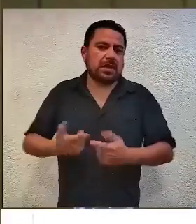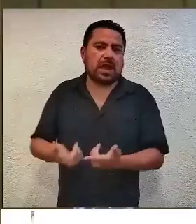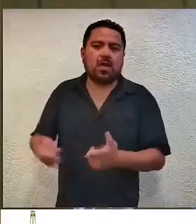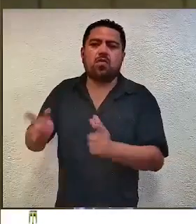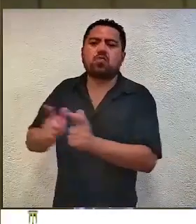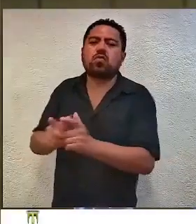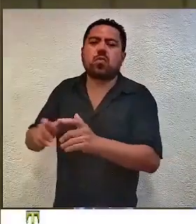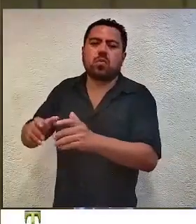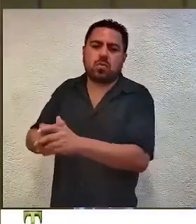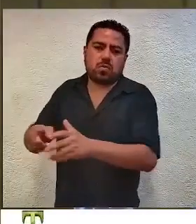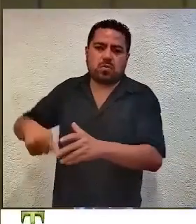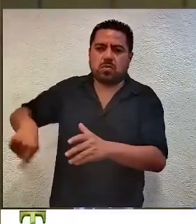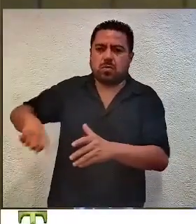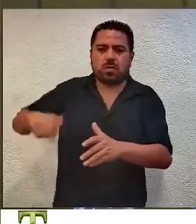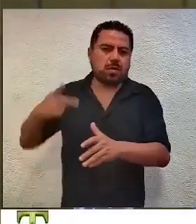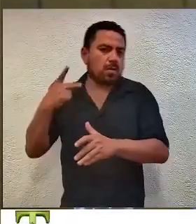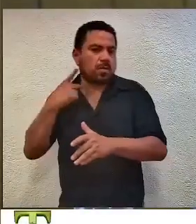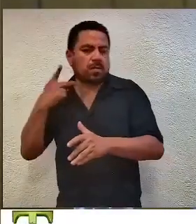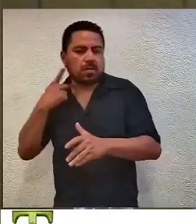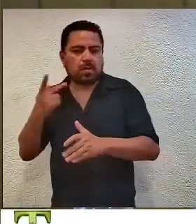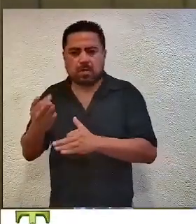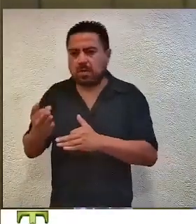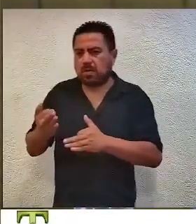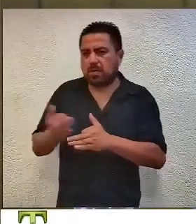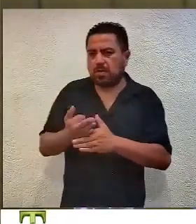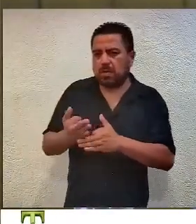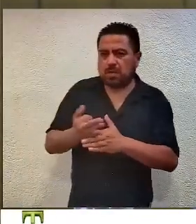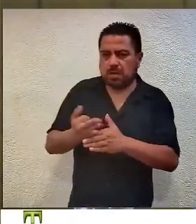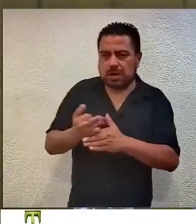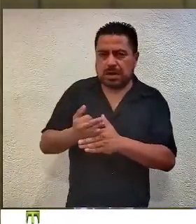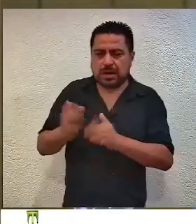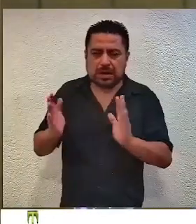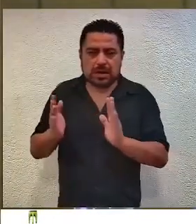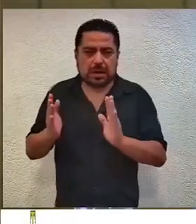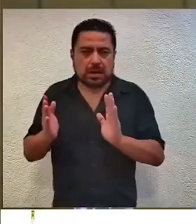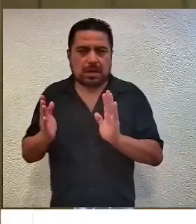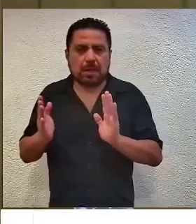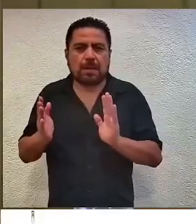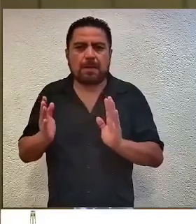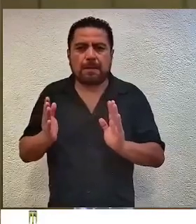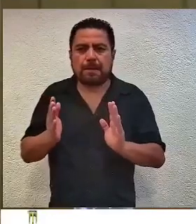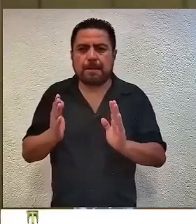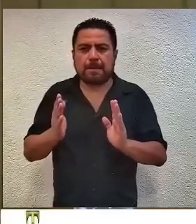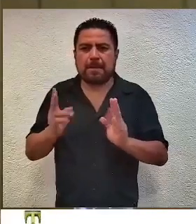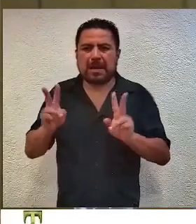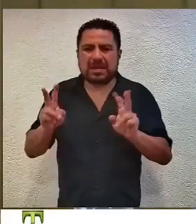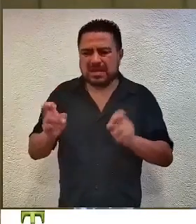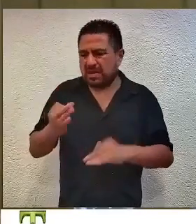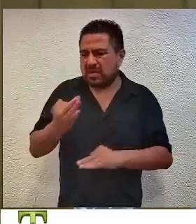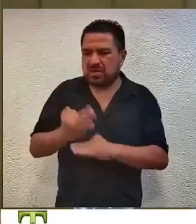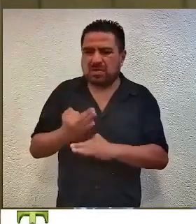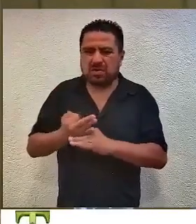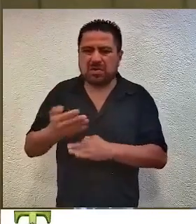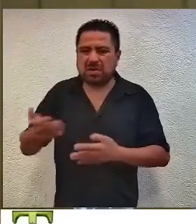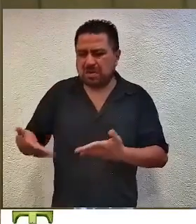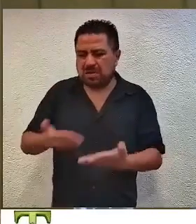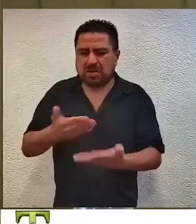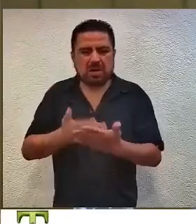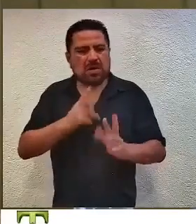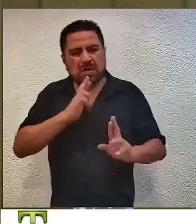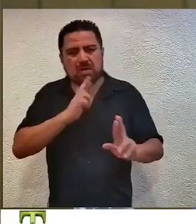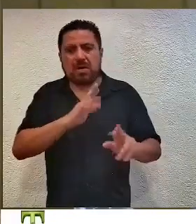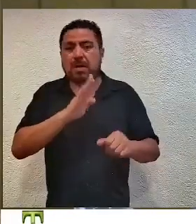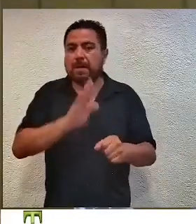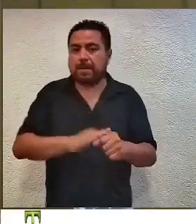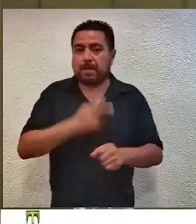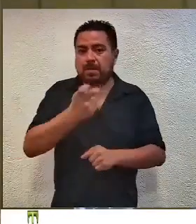intrapartidaria del partido político Morena en este asunto que hoy se resuelve, y por